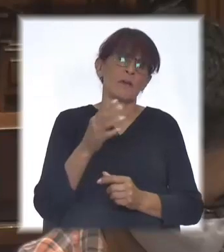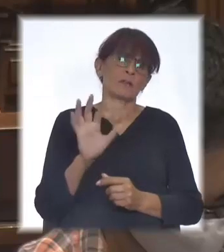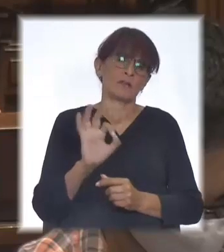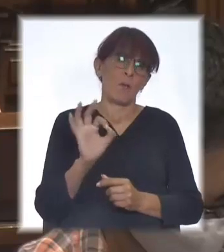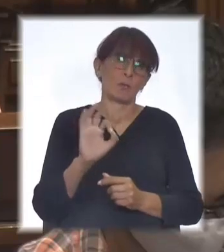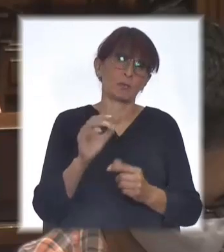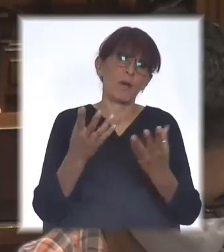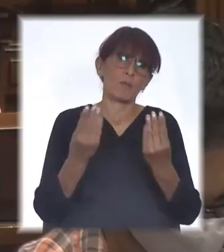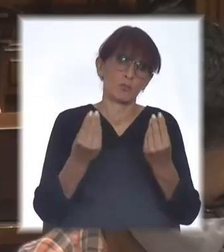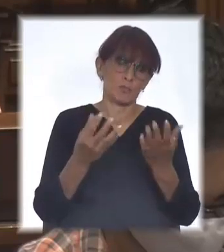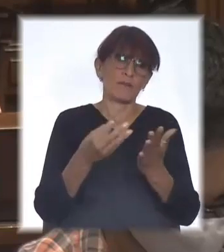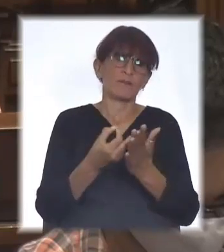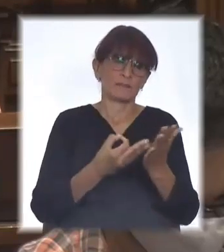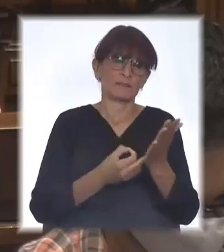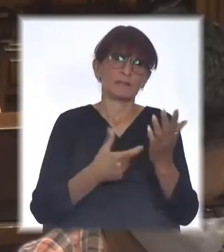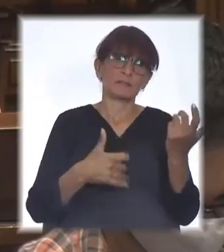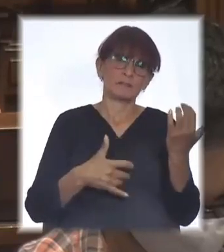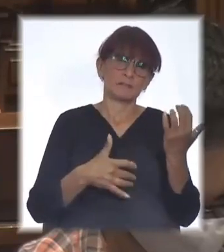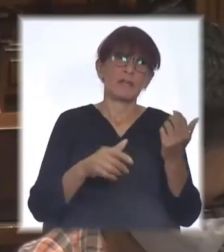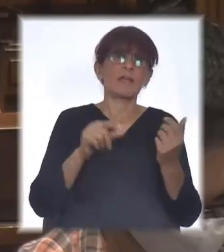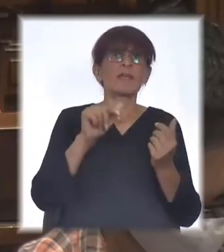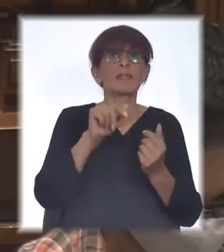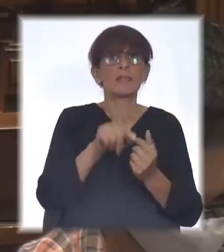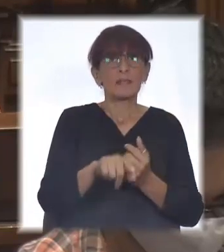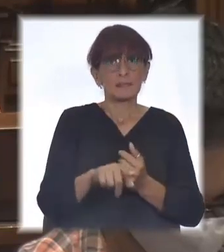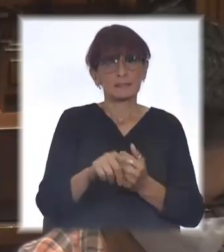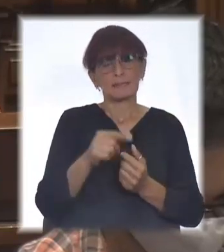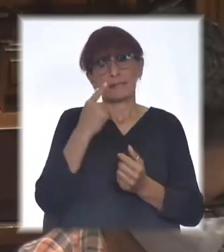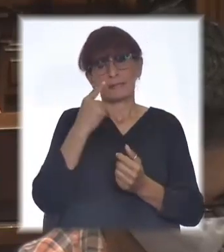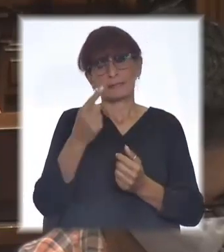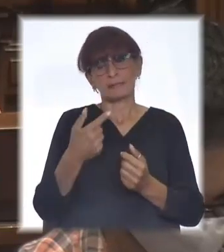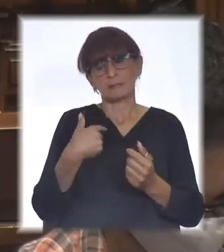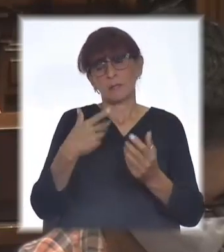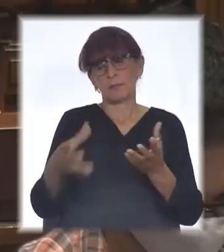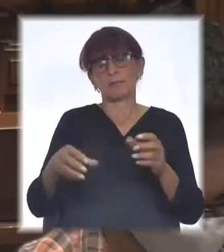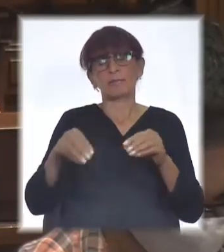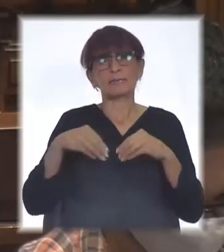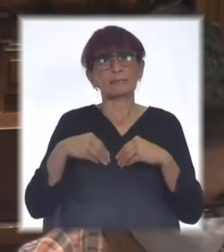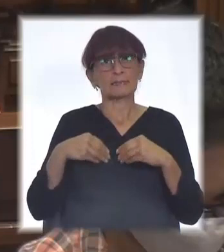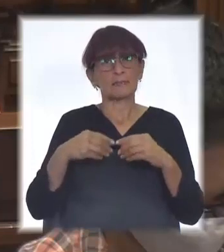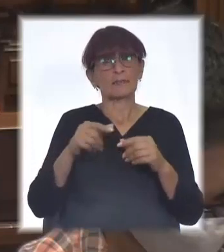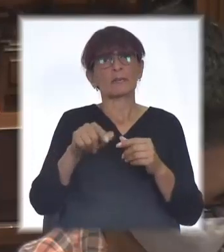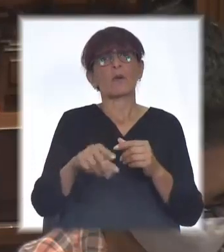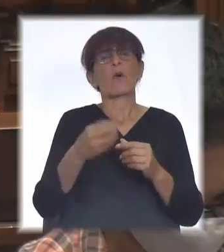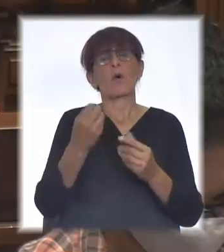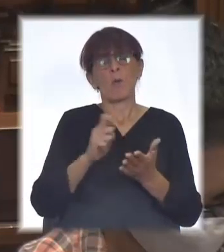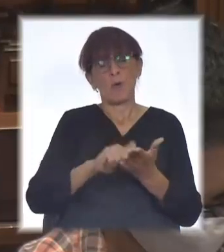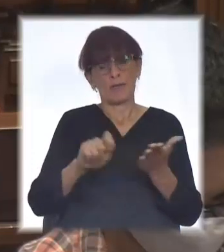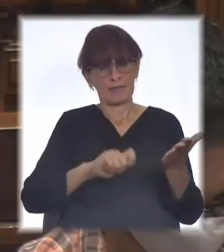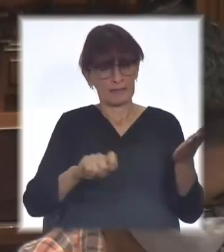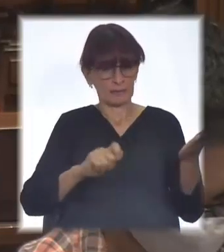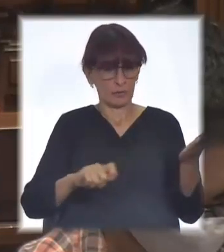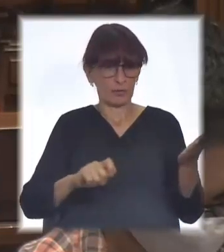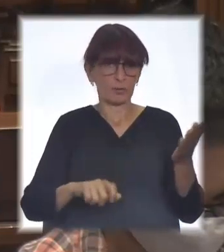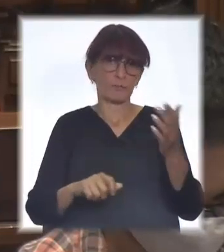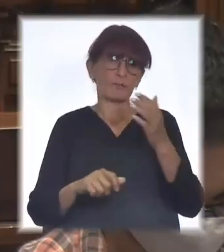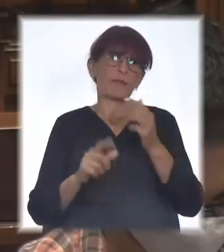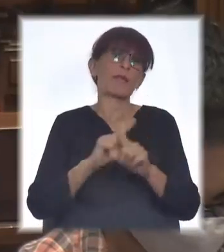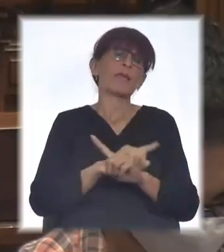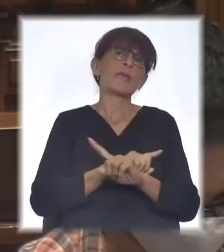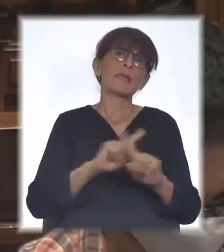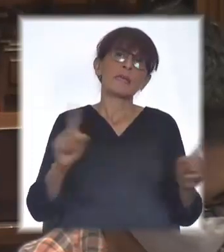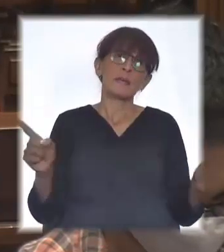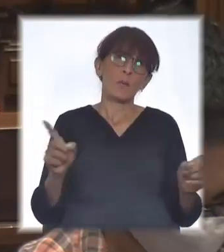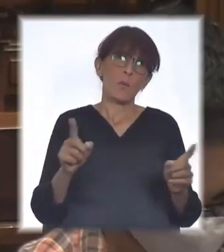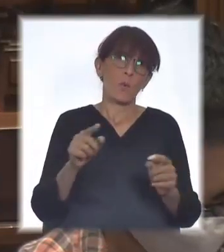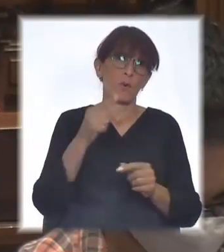les aseguro que de cuantas distinciones se recibir que pudiese recibir como escritor ninguna